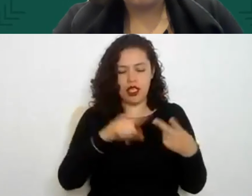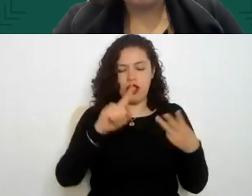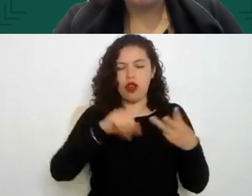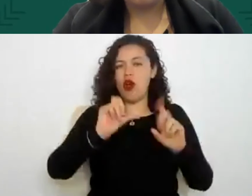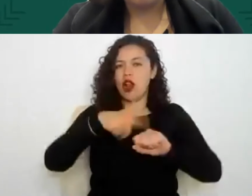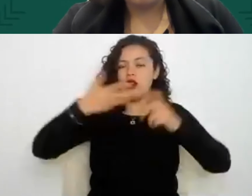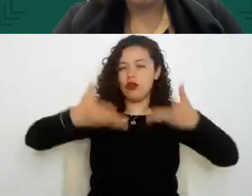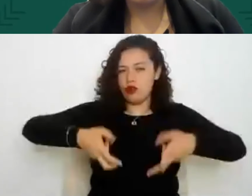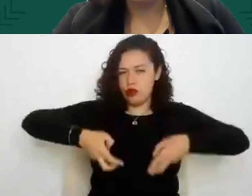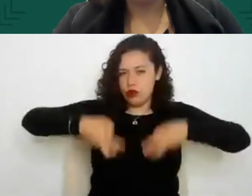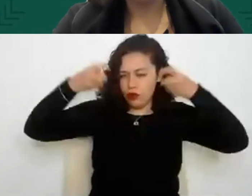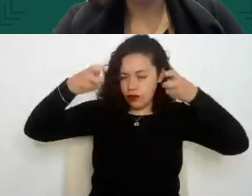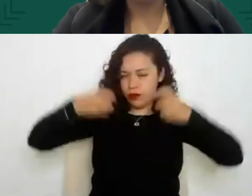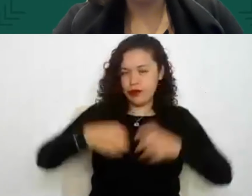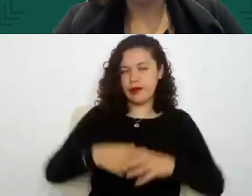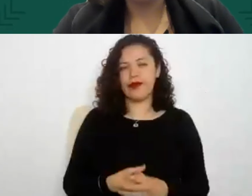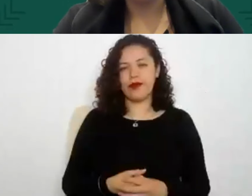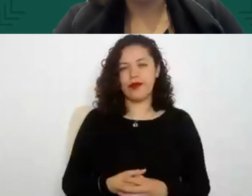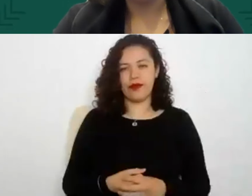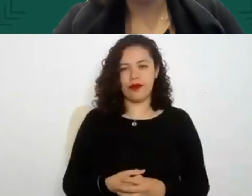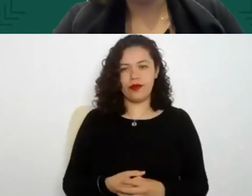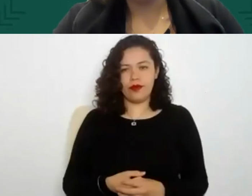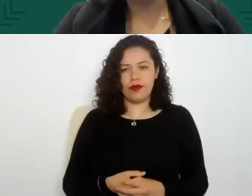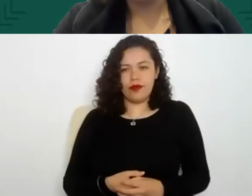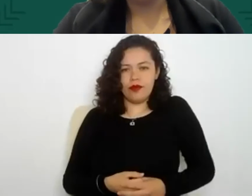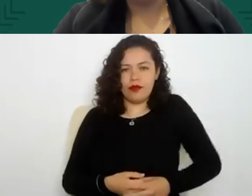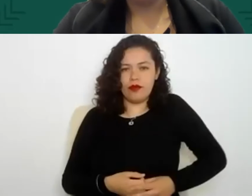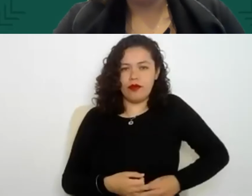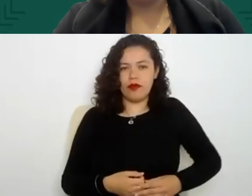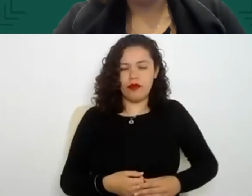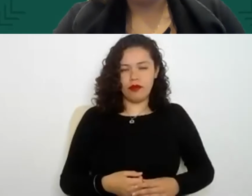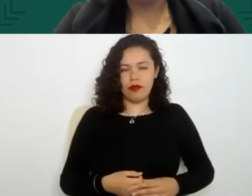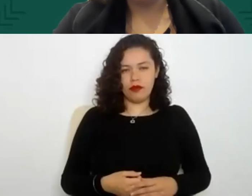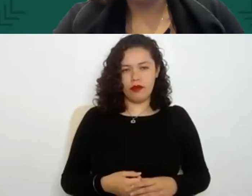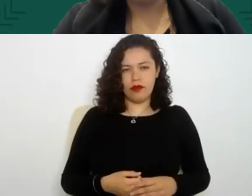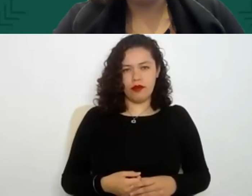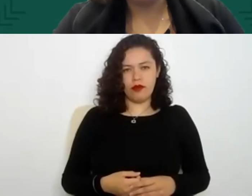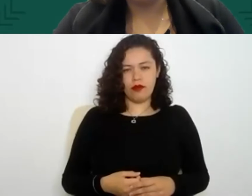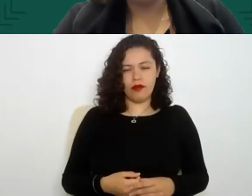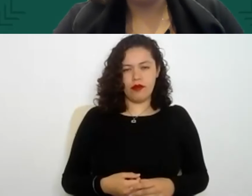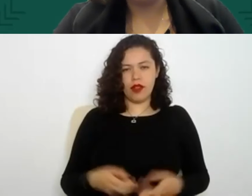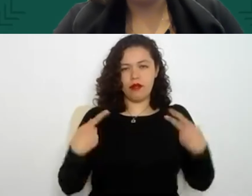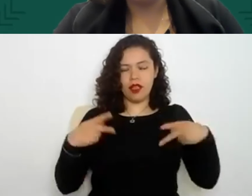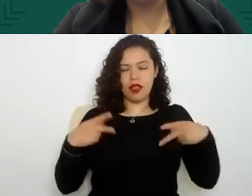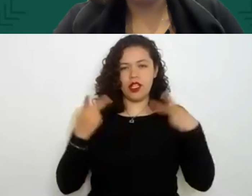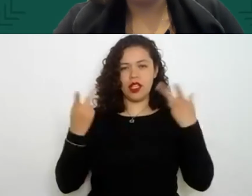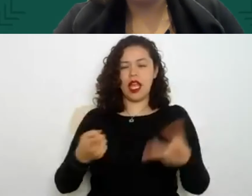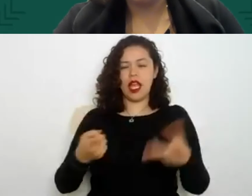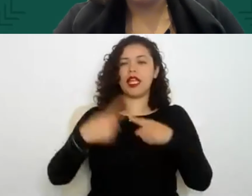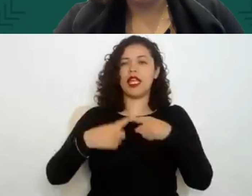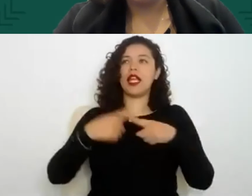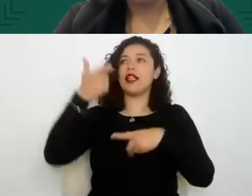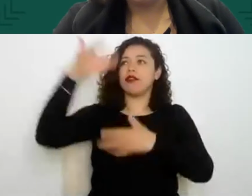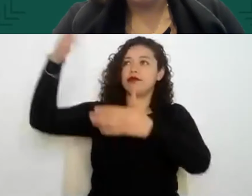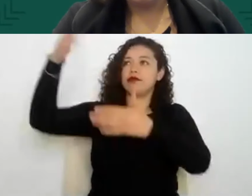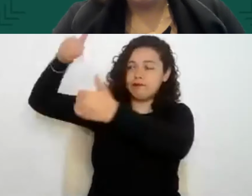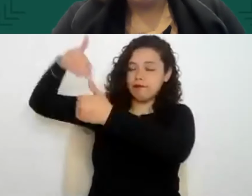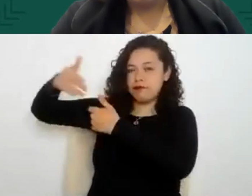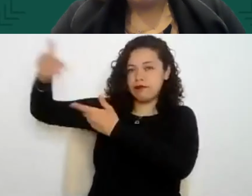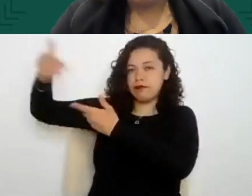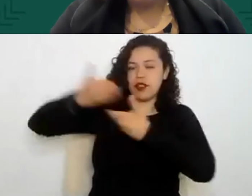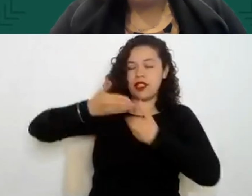quien le corresponde pues llegar al resultado y a quien nos corresponde a nosotros bajar esos recursos son las ONGs, ¿no? Muchas veces a nosotros nos mandan causas